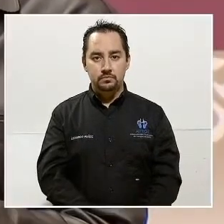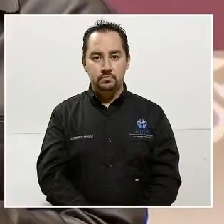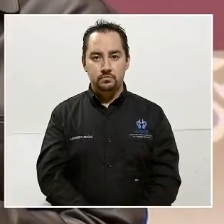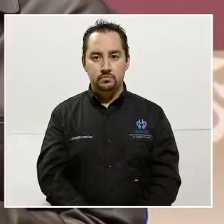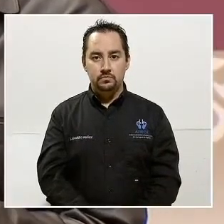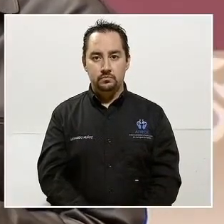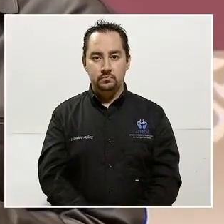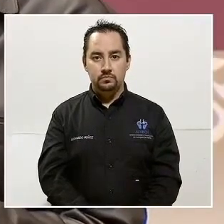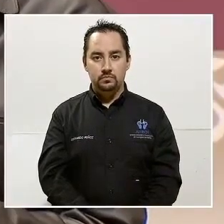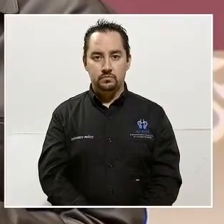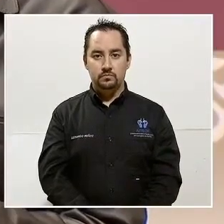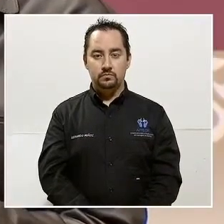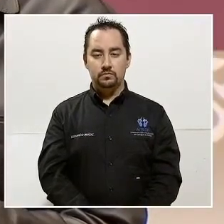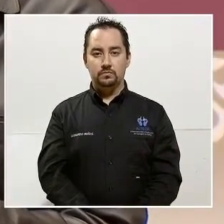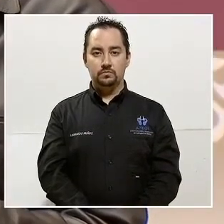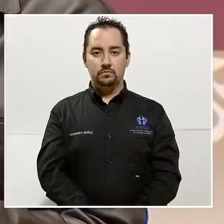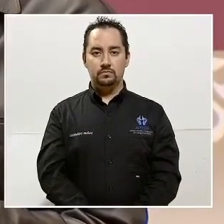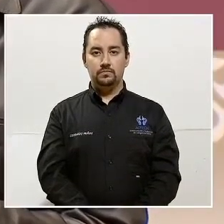muy